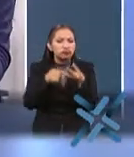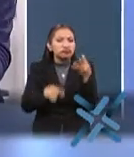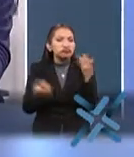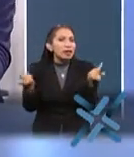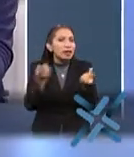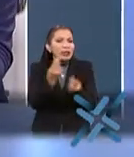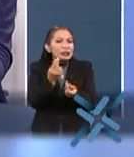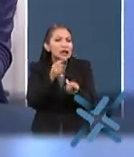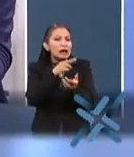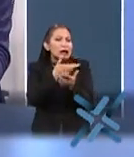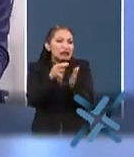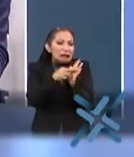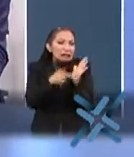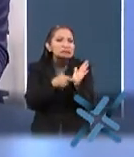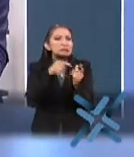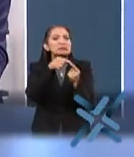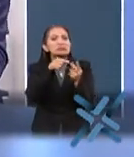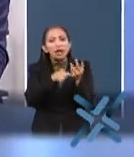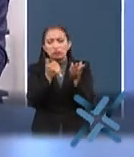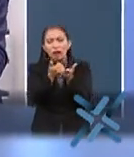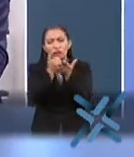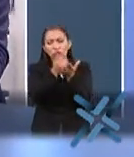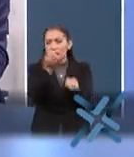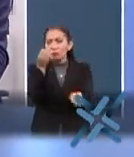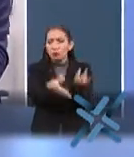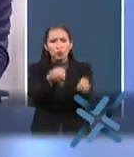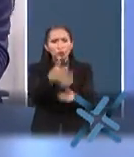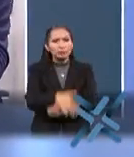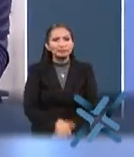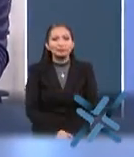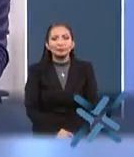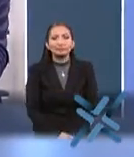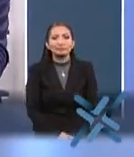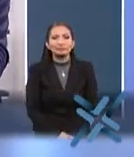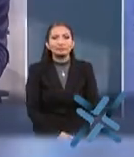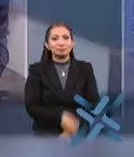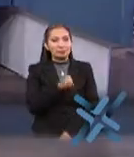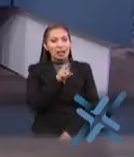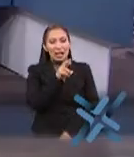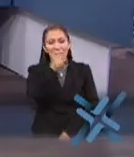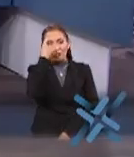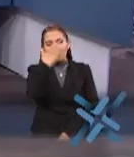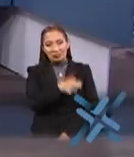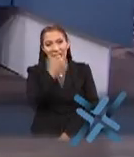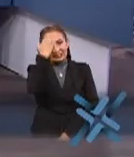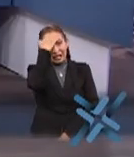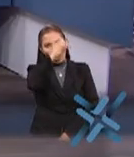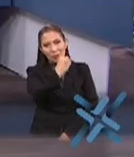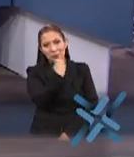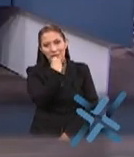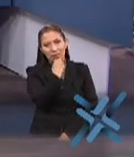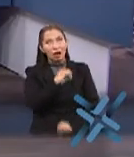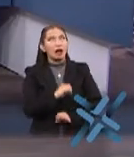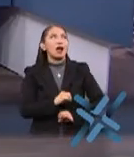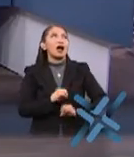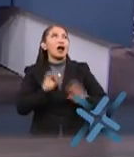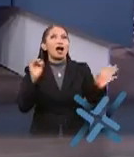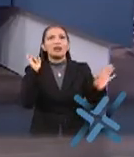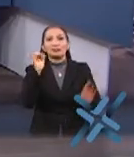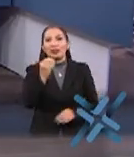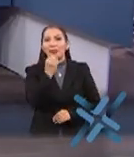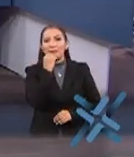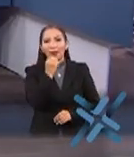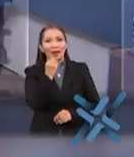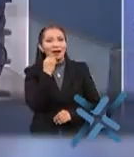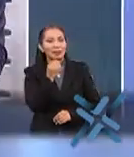seguir, te acogen y te ayudan a lograr esto. Oye, Berenice, estoy seguro que también extrañaste la comida. Ah, sí.